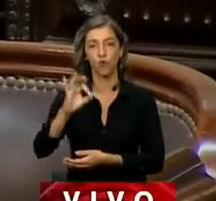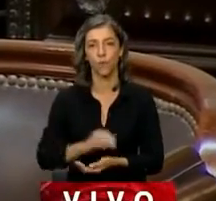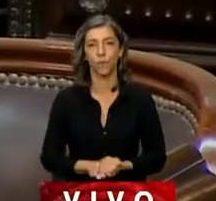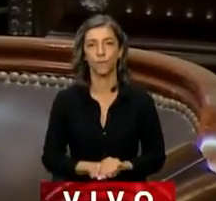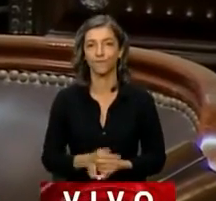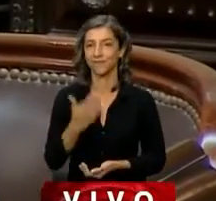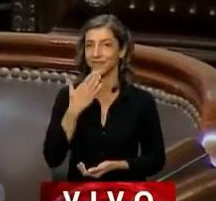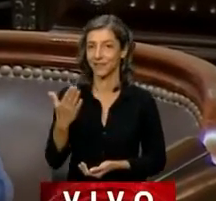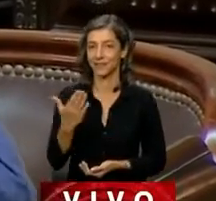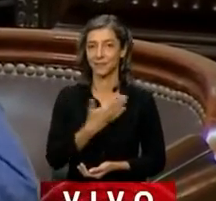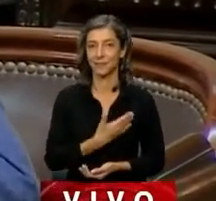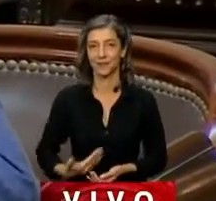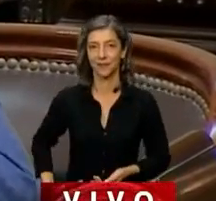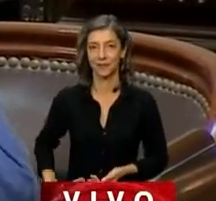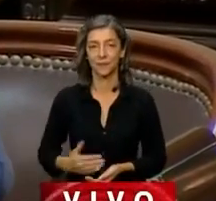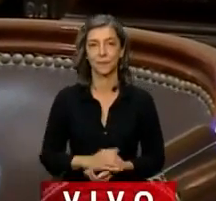Gracias, señor presidente.